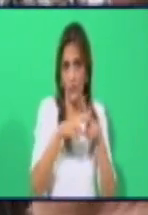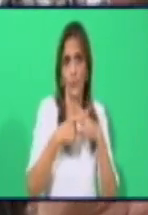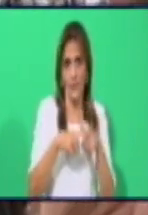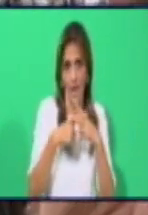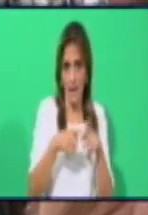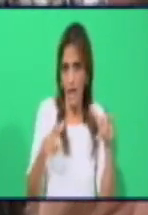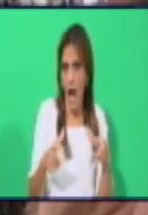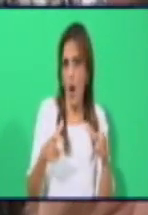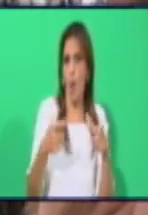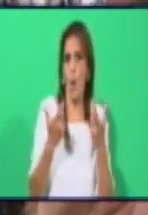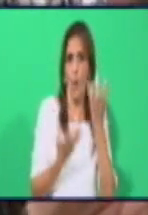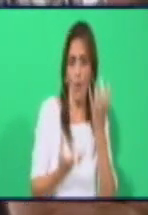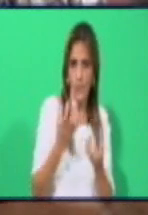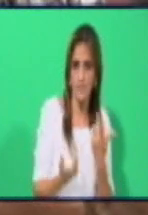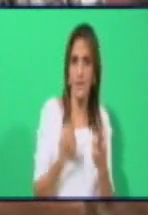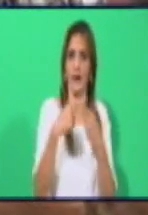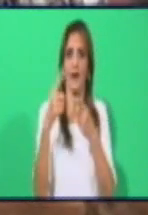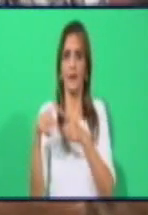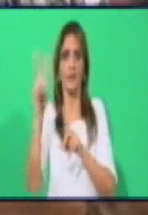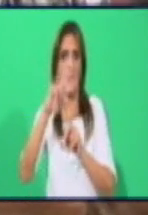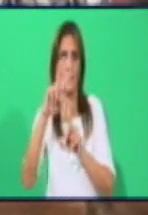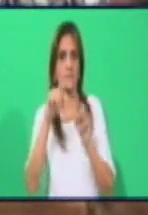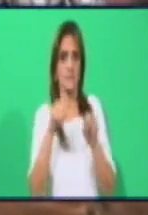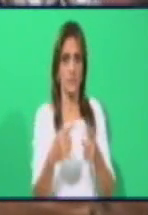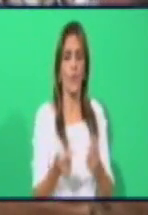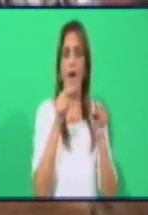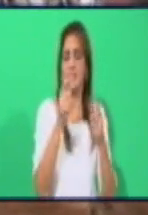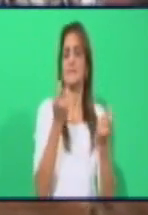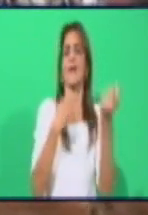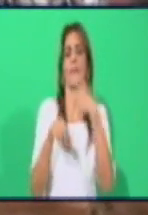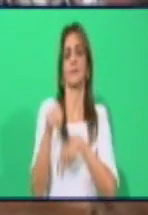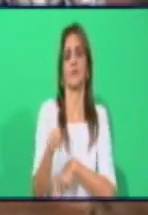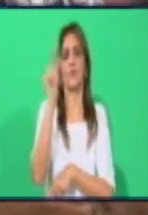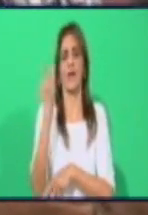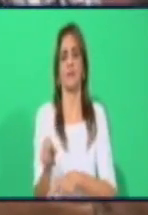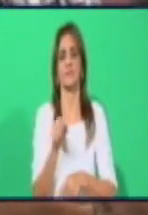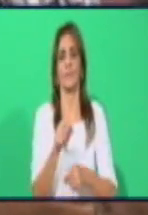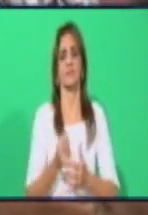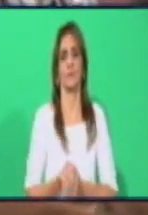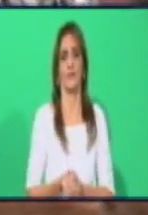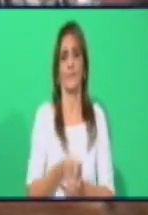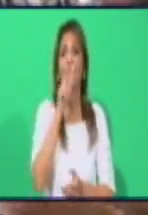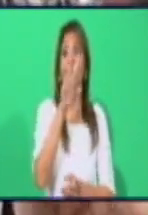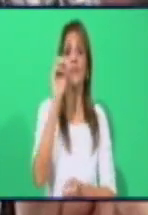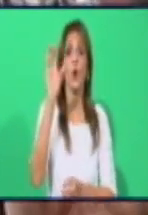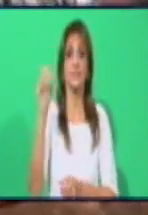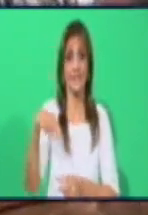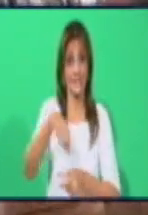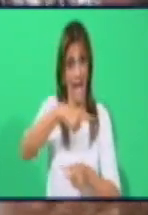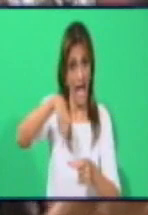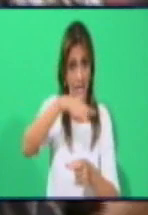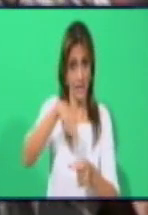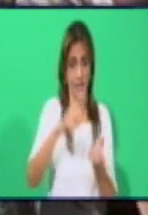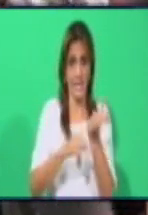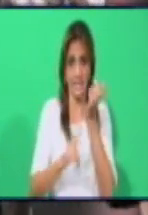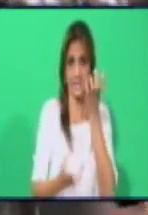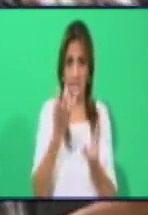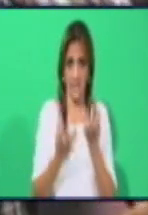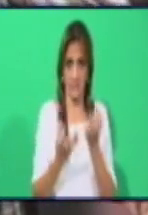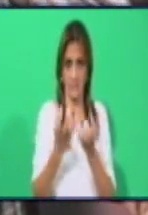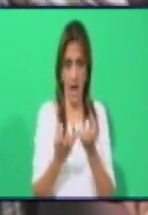de la última resistencia que entró el día 25. Bueno, déjenme decirle que de 200 resistencias que entraron allí, la